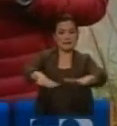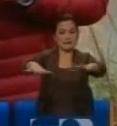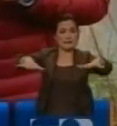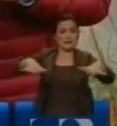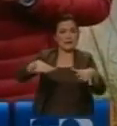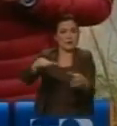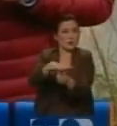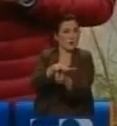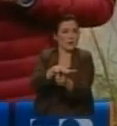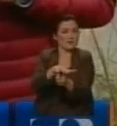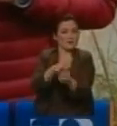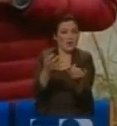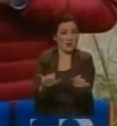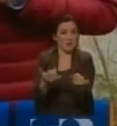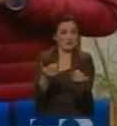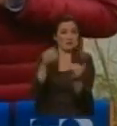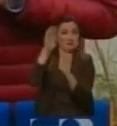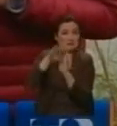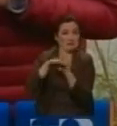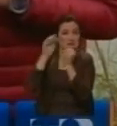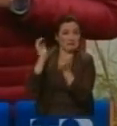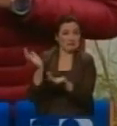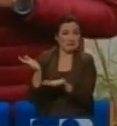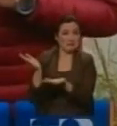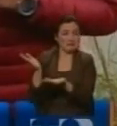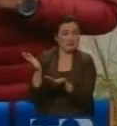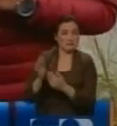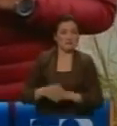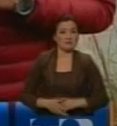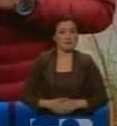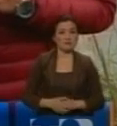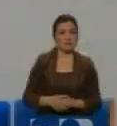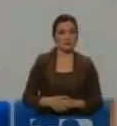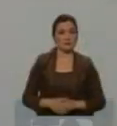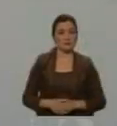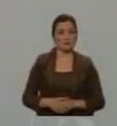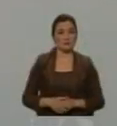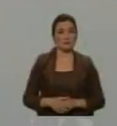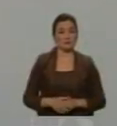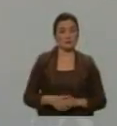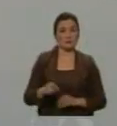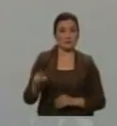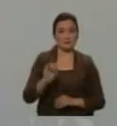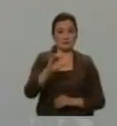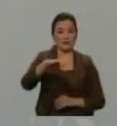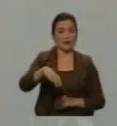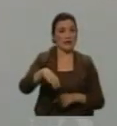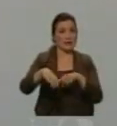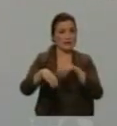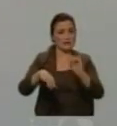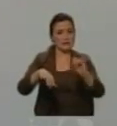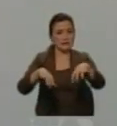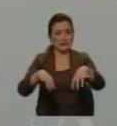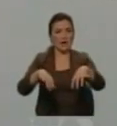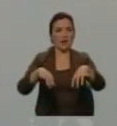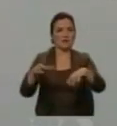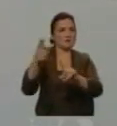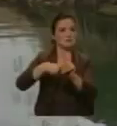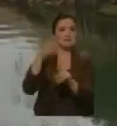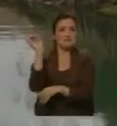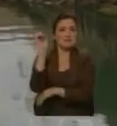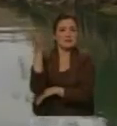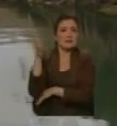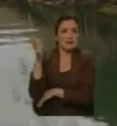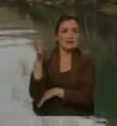cúbicos. Sin embargo, en este momento registra 800.000 metros cúbicos. Estas pequeñas islas hace solo unos meses no